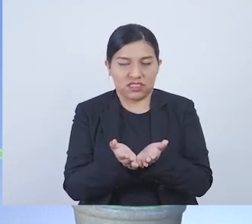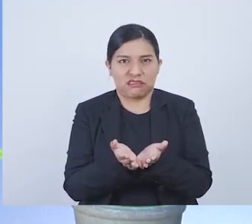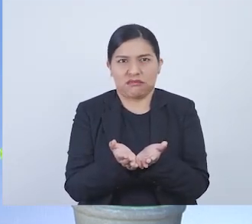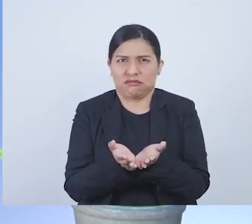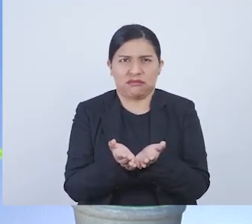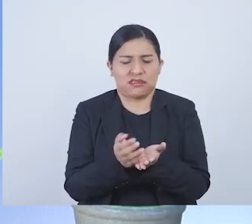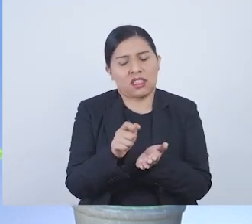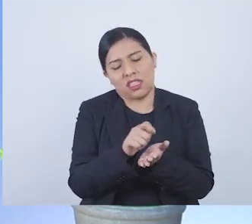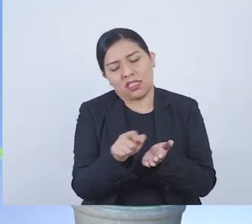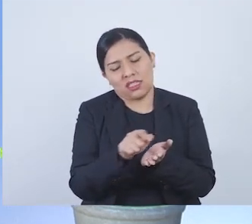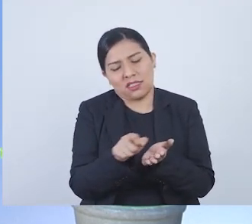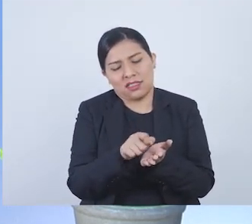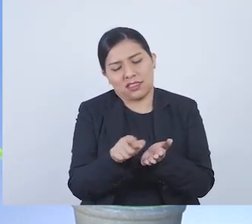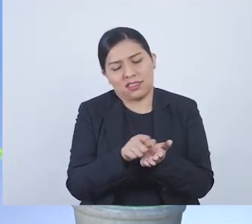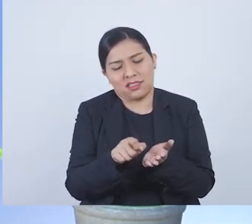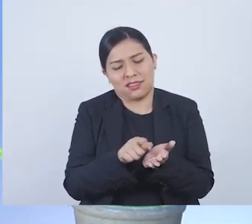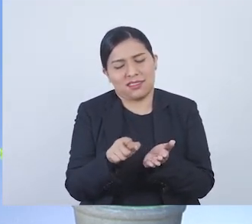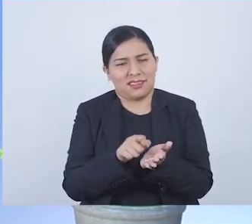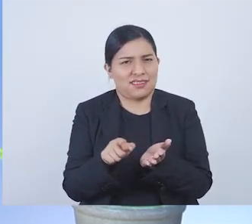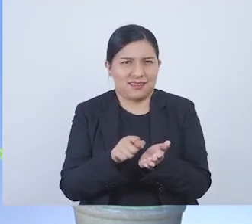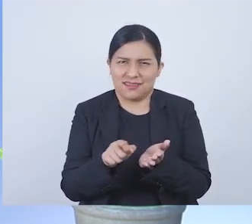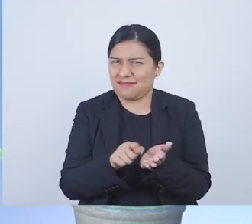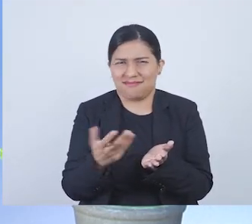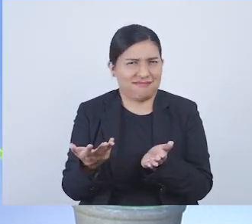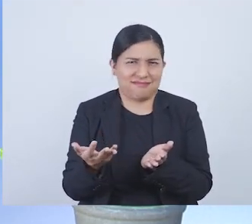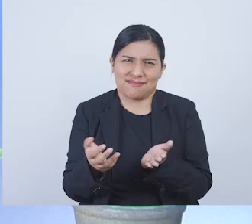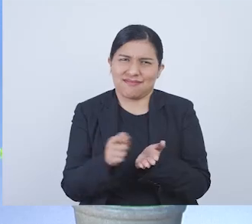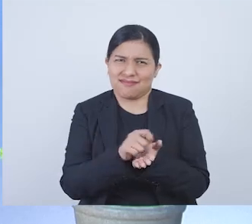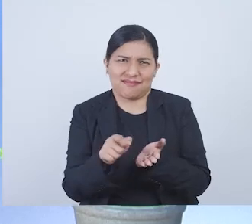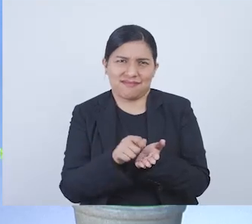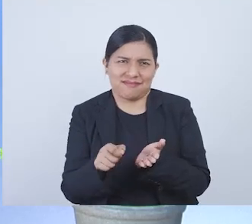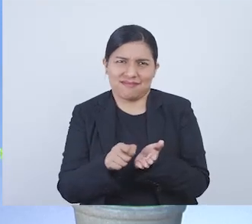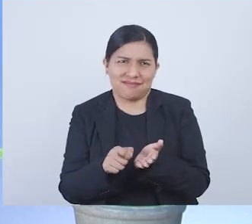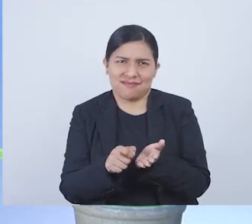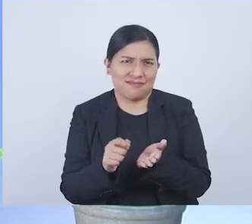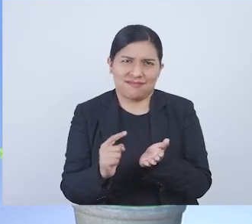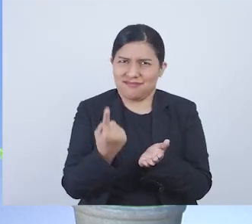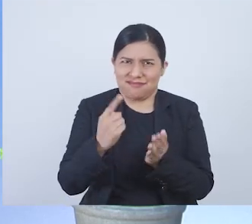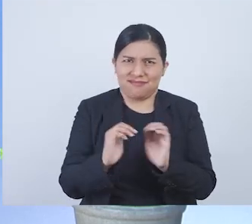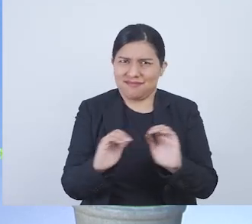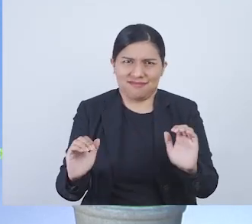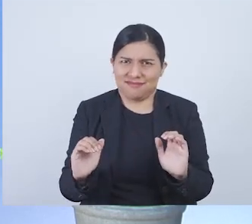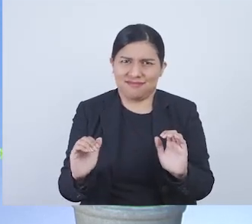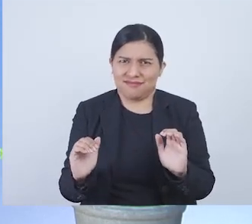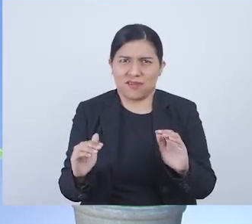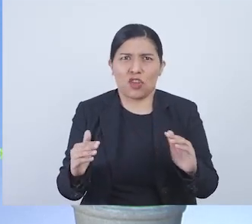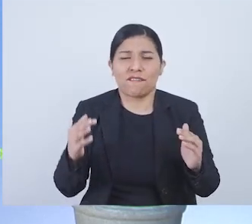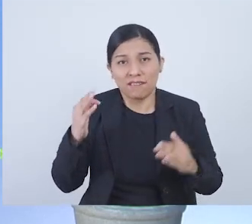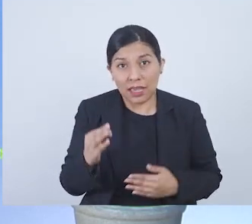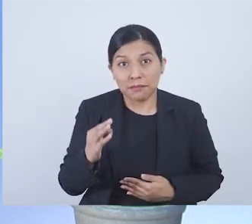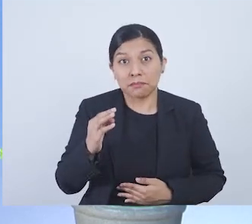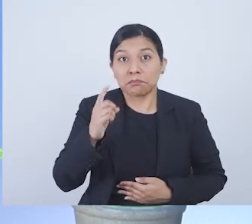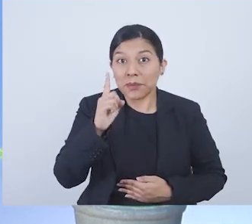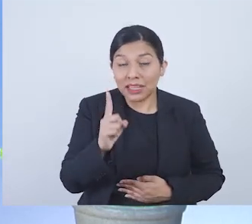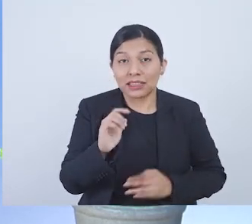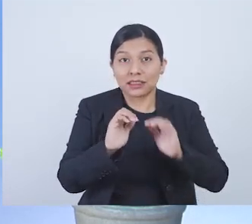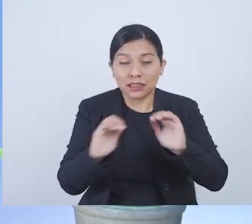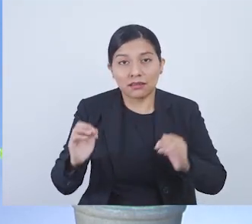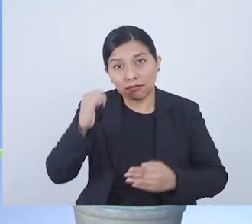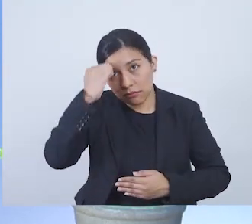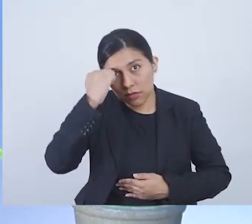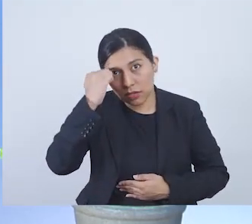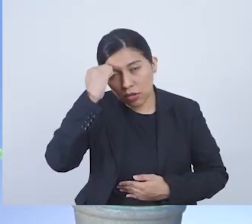a rayitas, a la coordinación dinámica específica. No, primero el niño tenía que conocer el